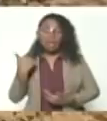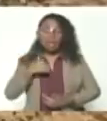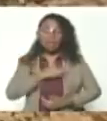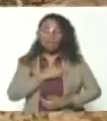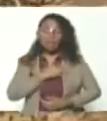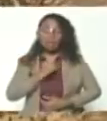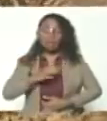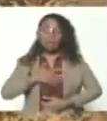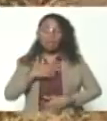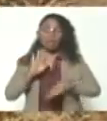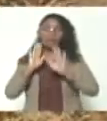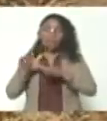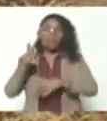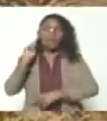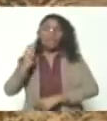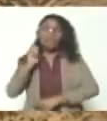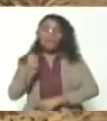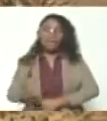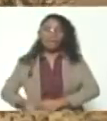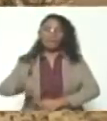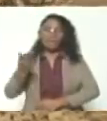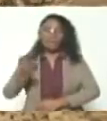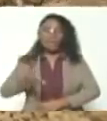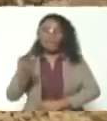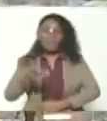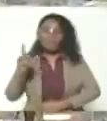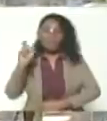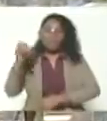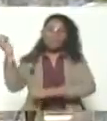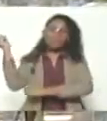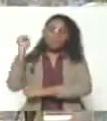nosotros para las tareas que sean necesarias, para